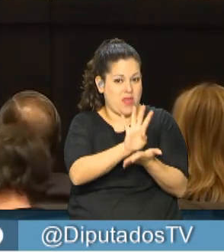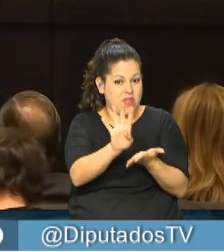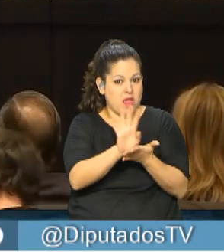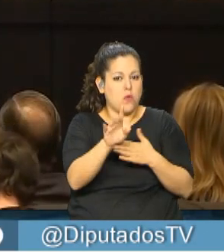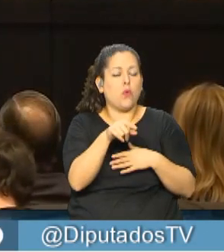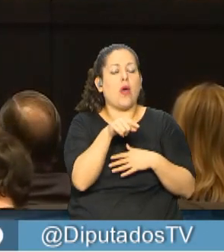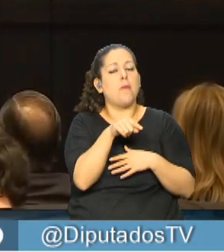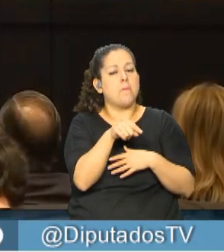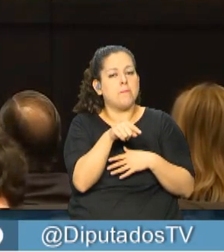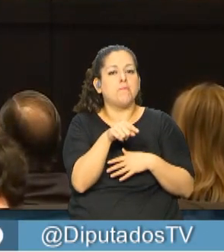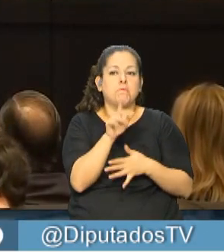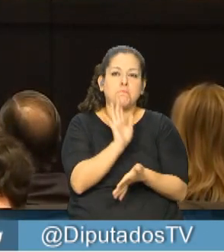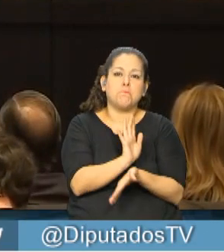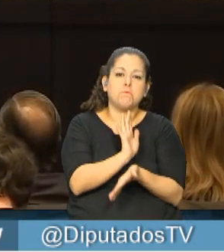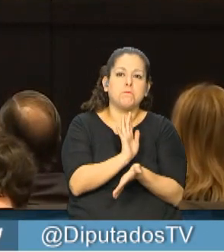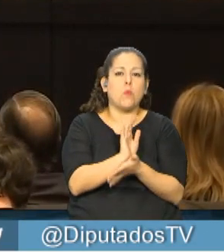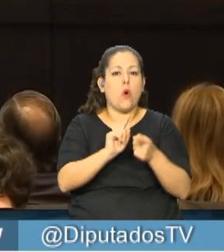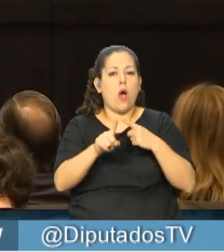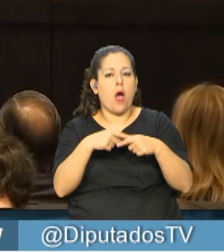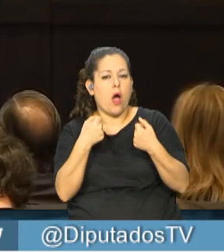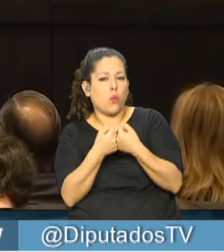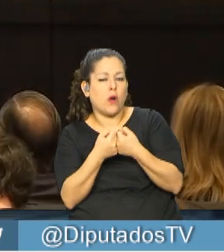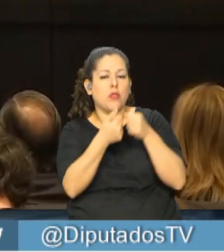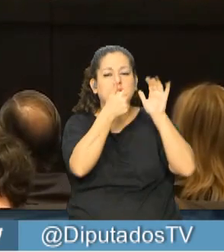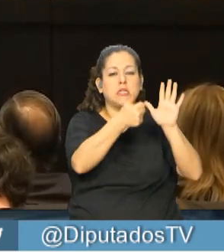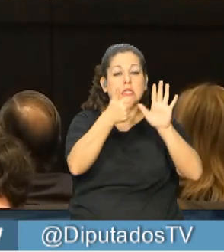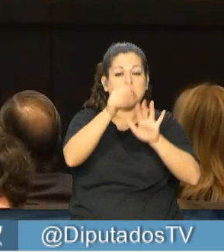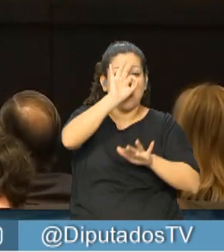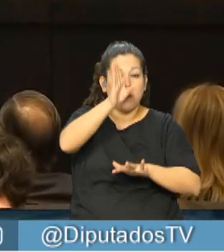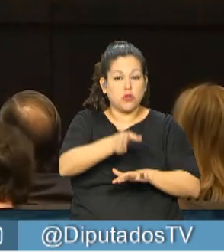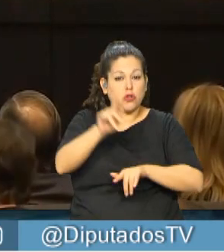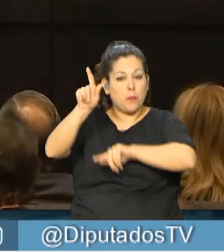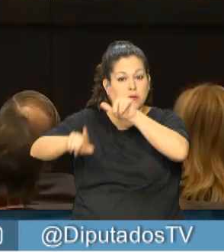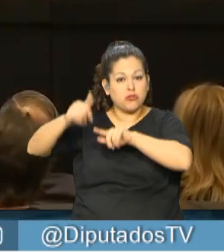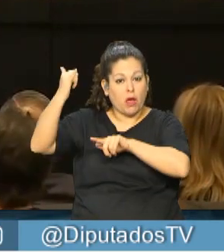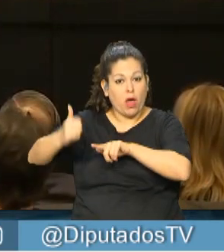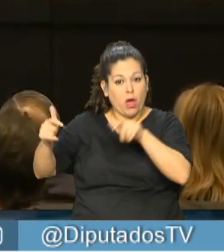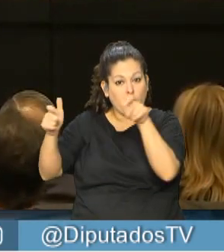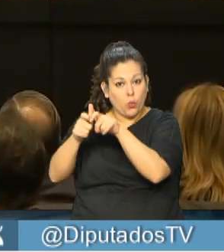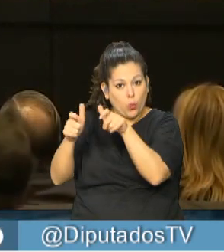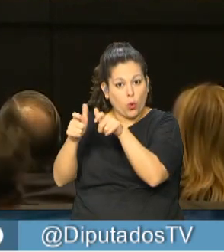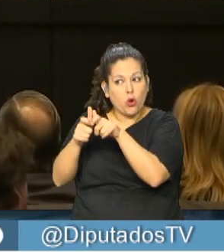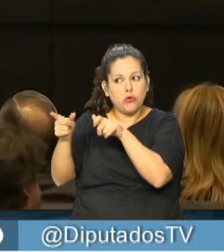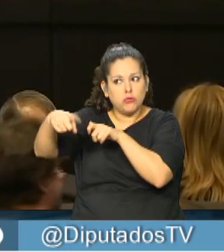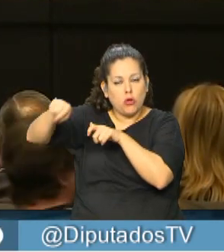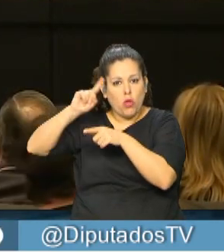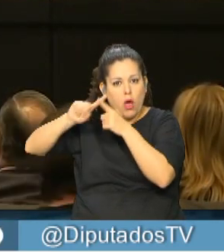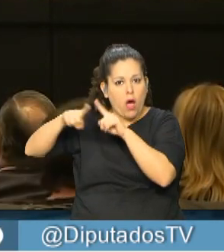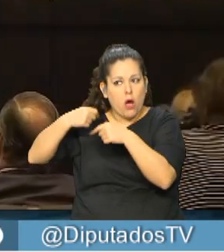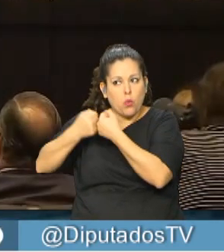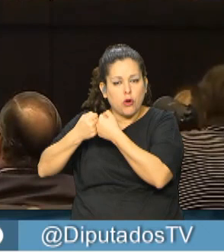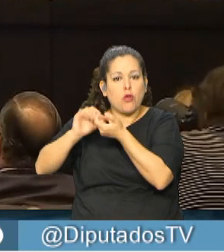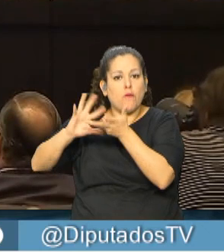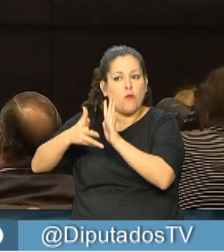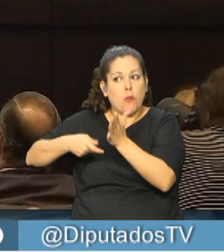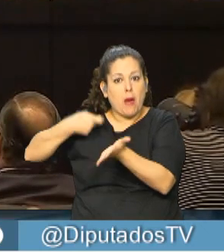un acuerdo. Si el 66% de los bonistas acuerdan una forma de pago,